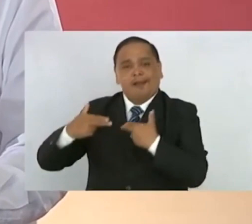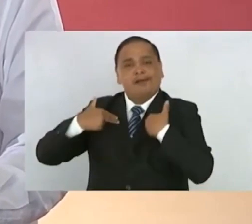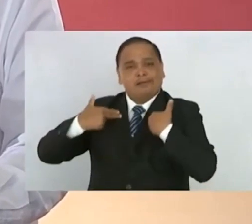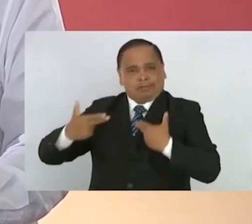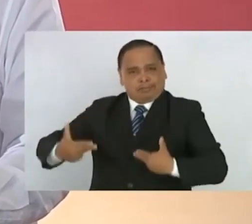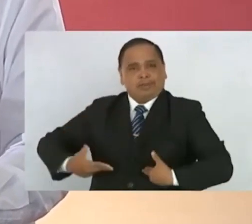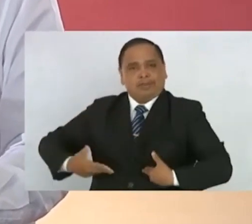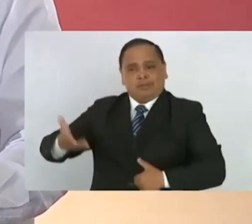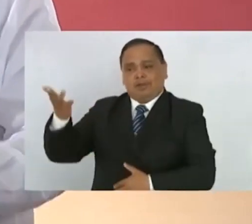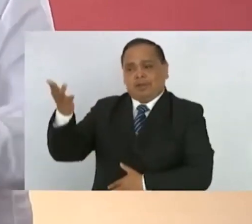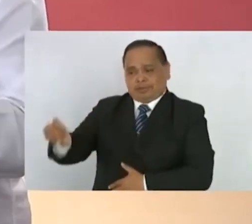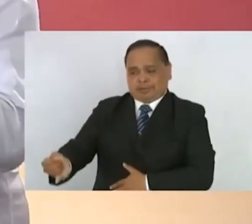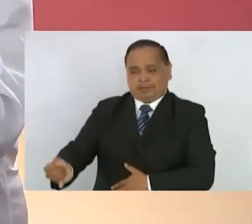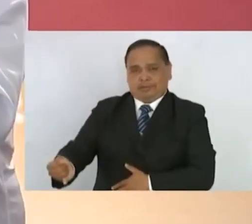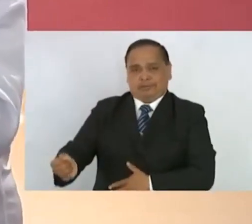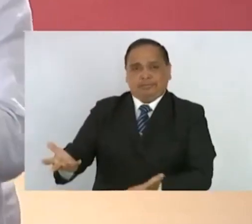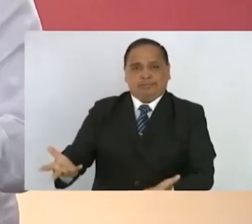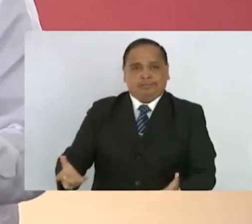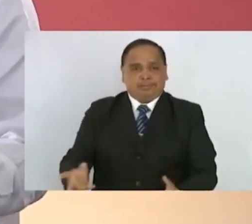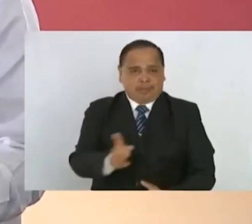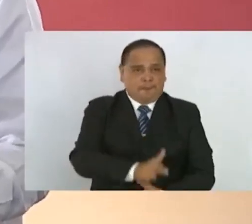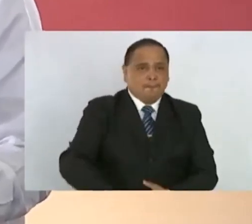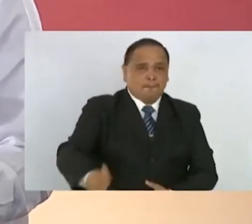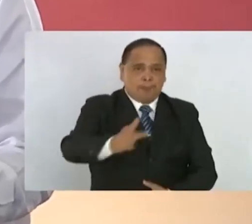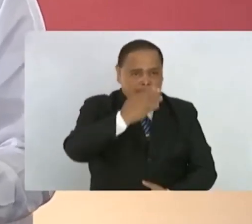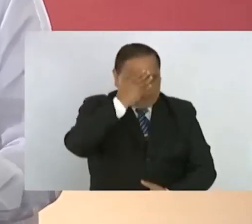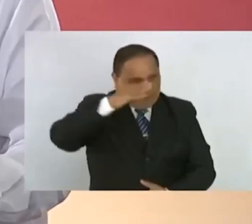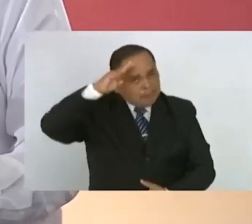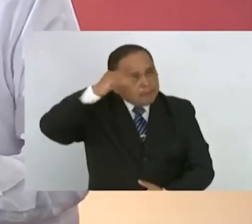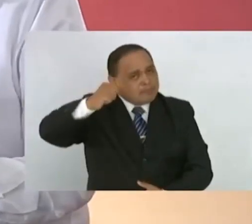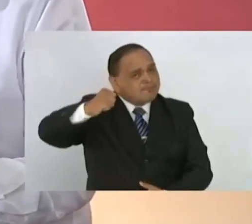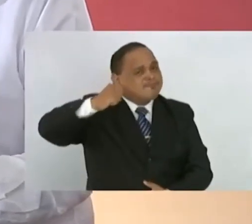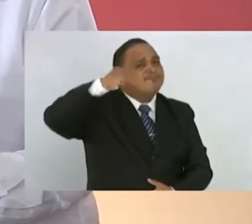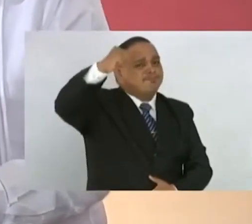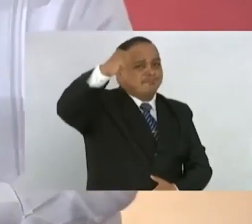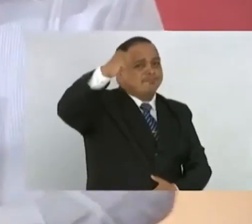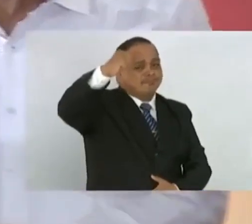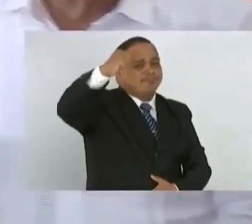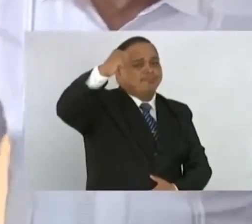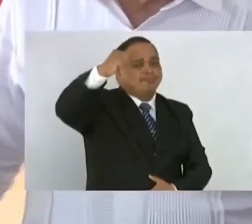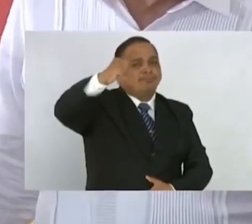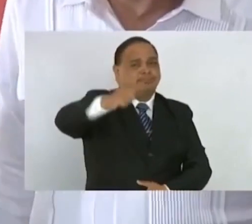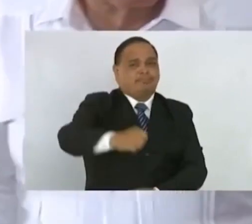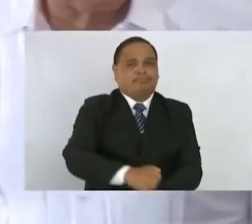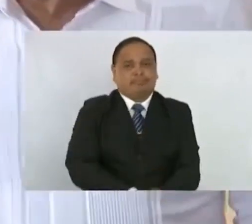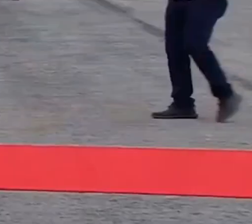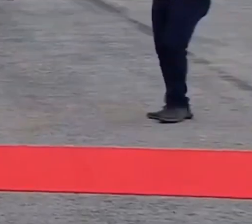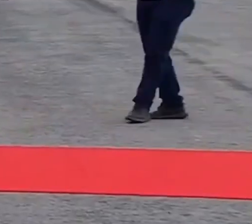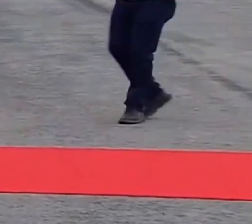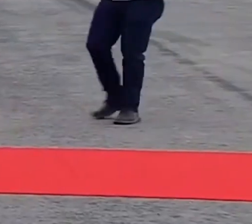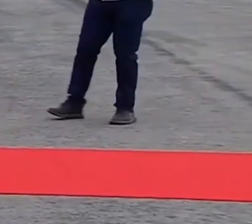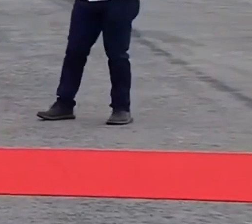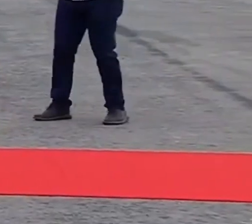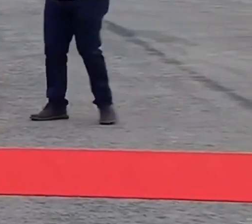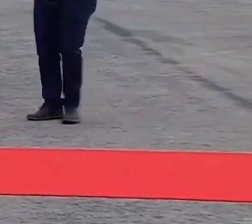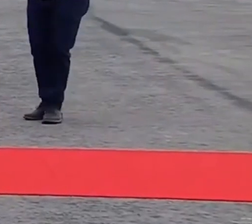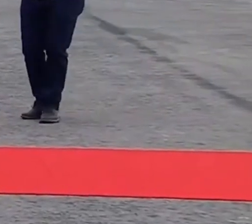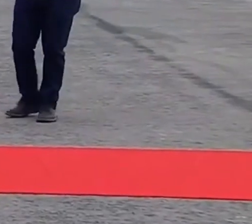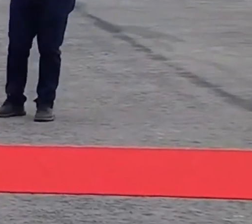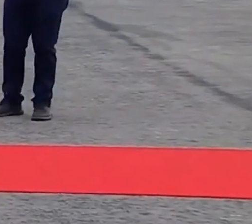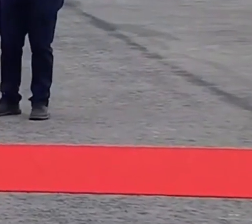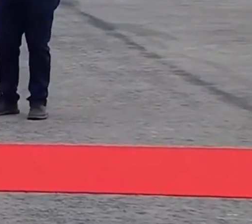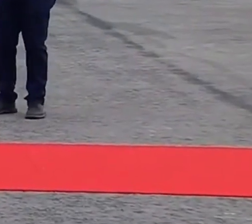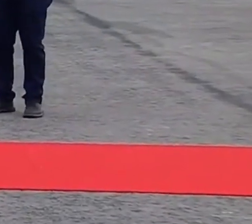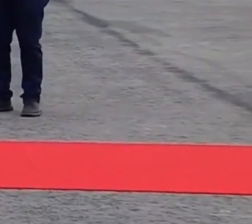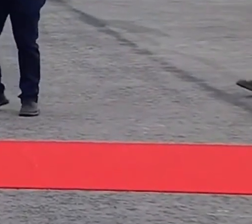presidentes Andrés Manuel López y Miguel Díaz canel hace muchos años que no había una coincidencia confluencia de